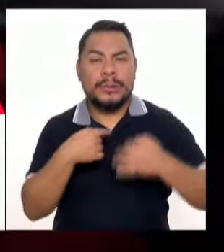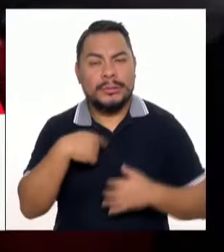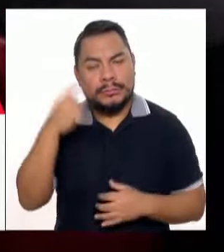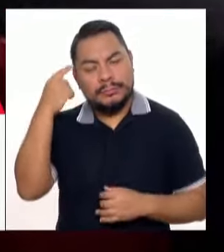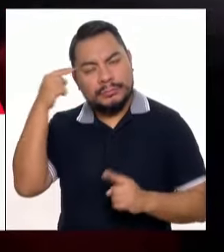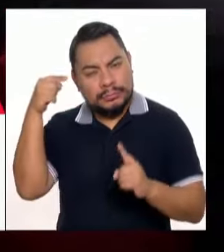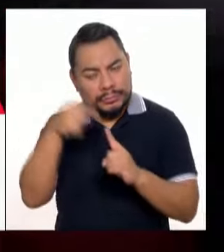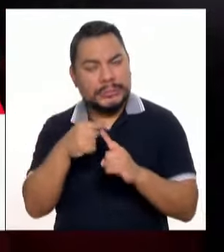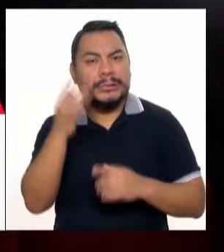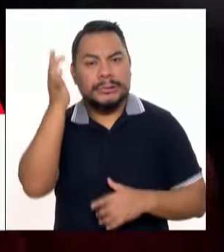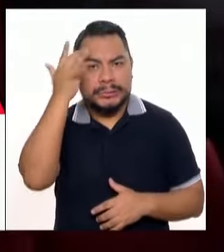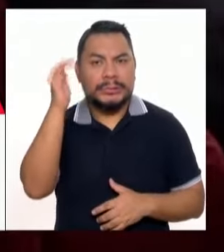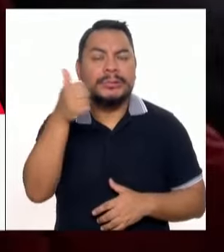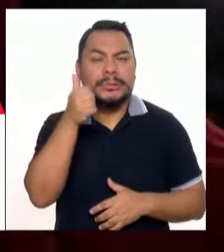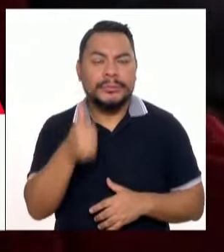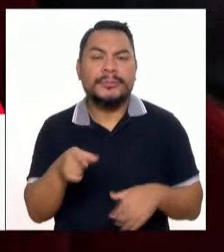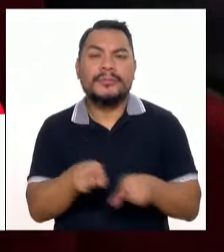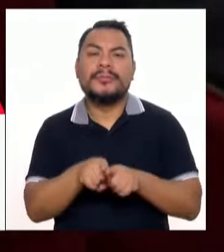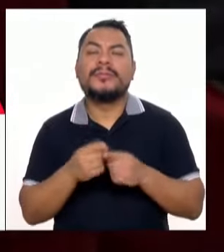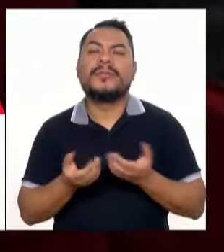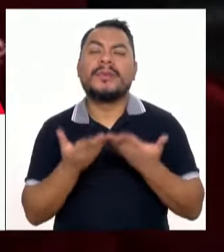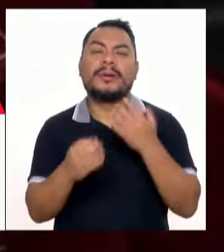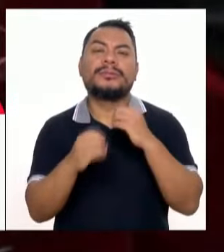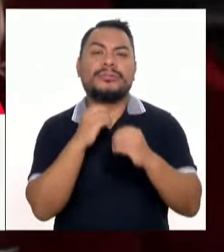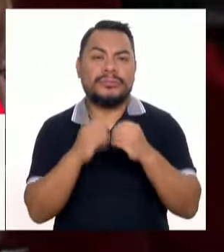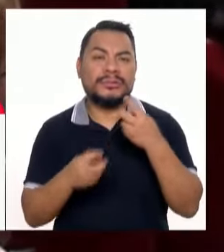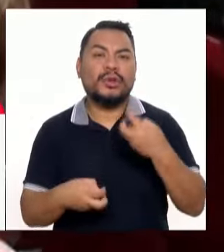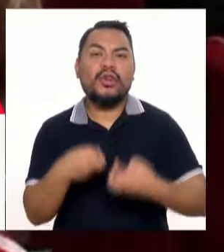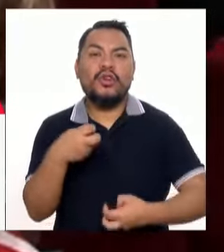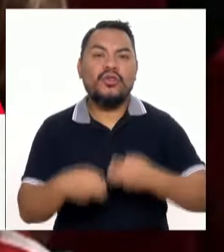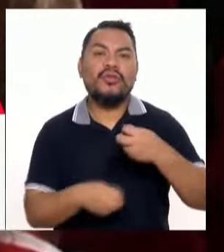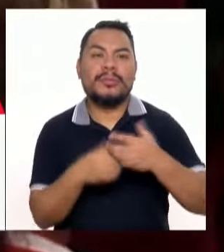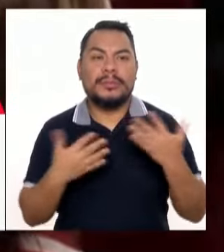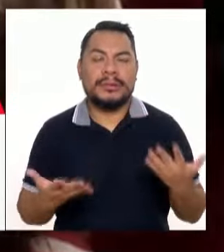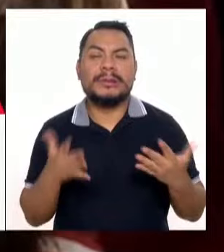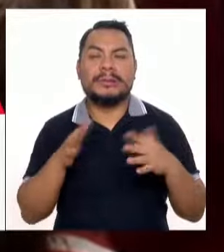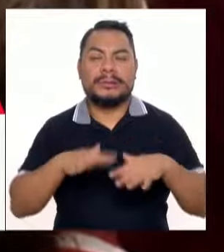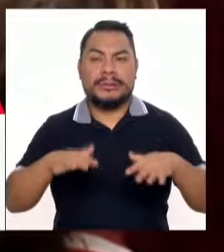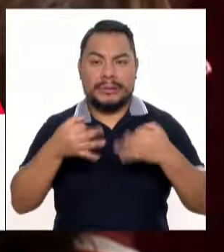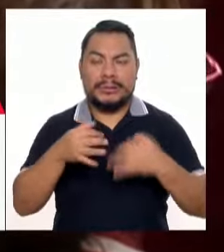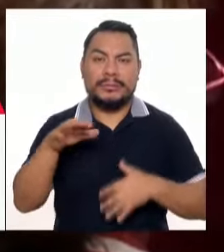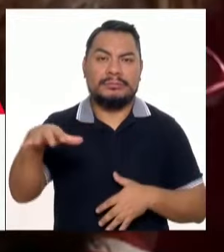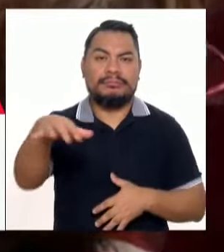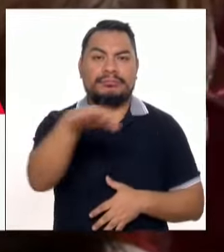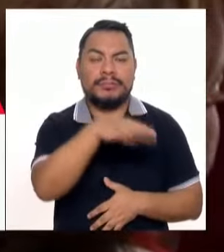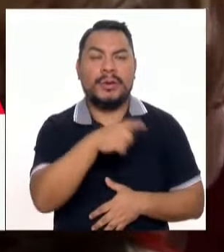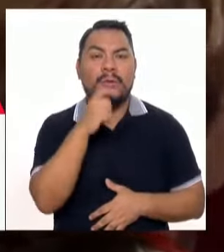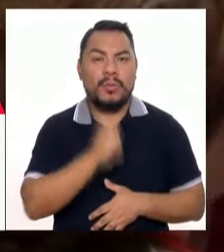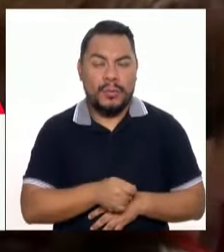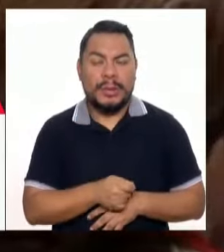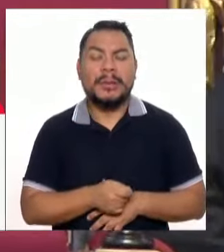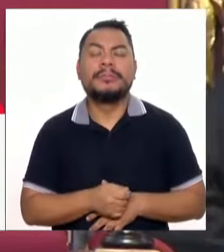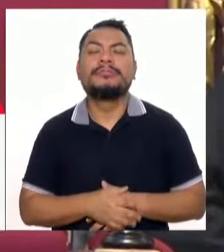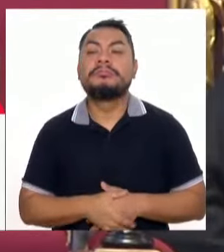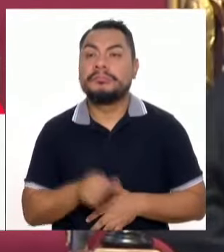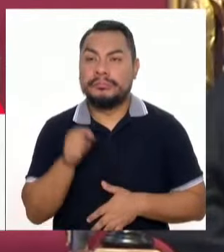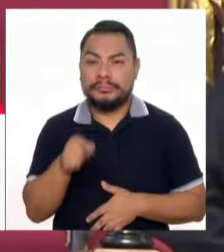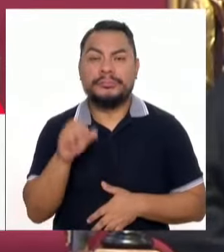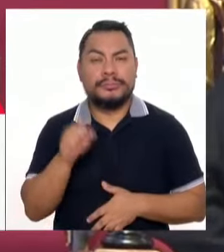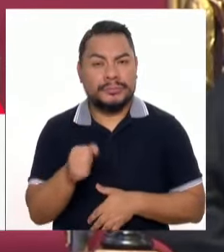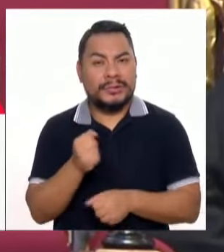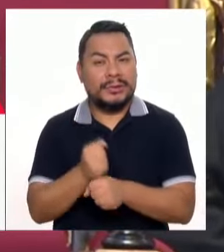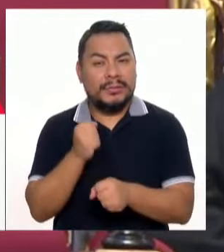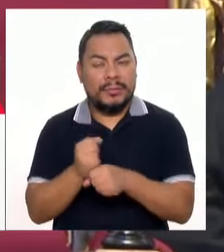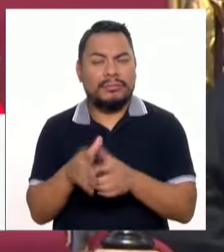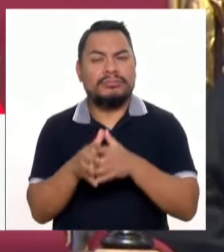con inteligencia y resuelven los conflictos desde la realidad. Es un trabajo de apostolado el